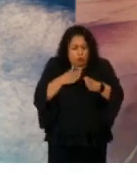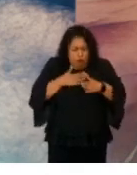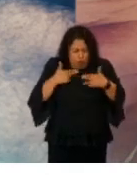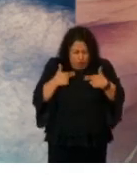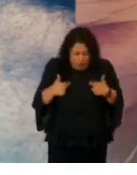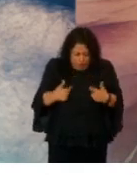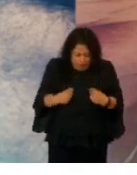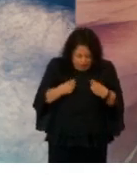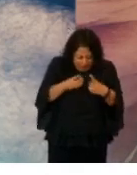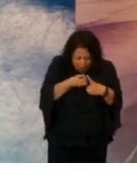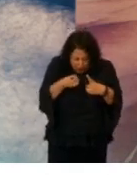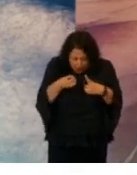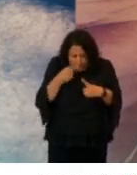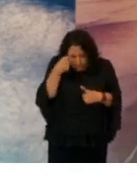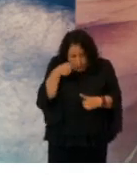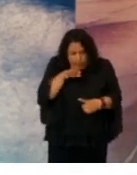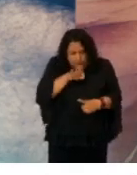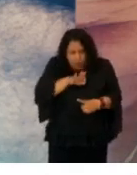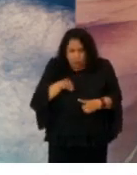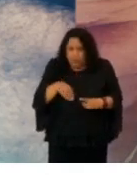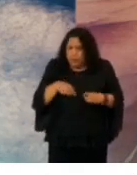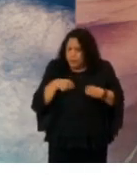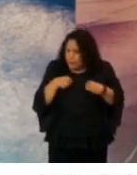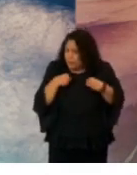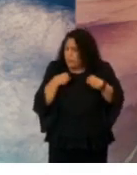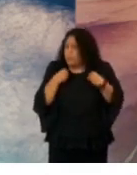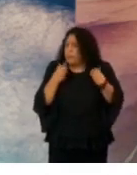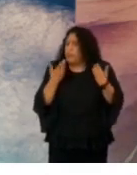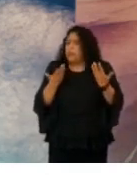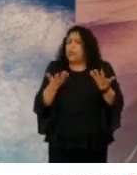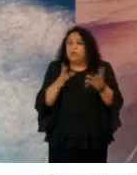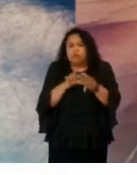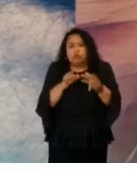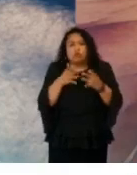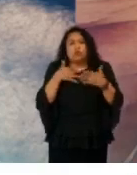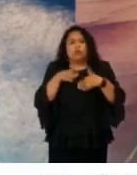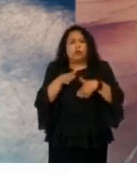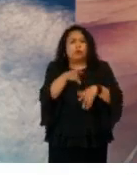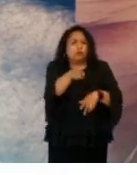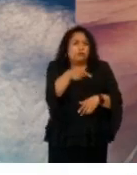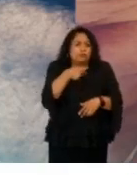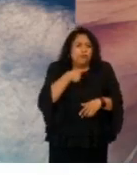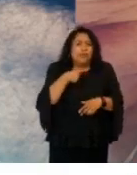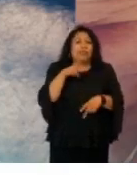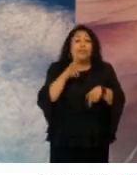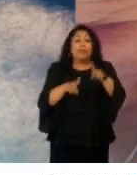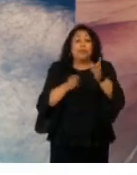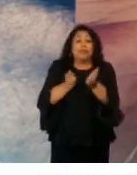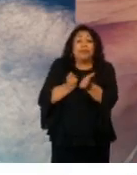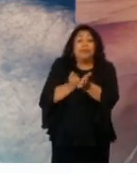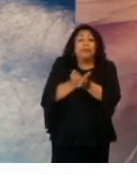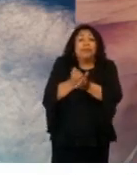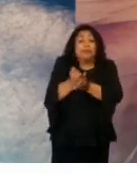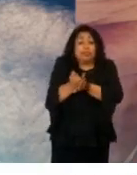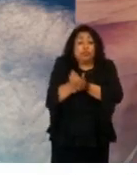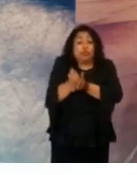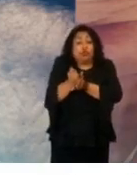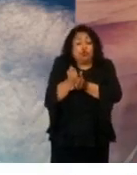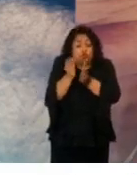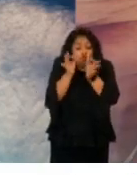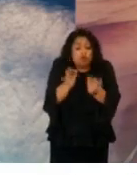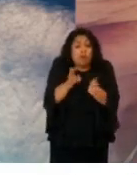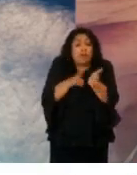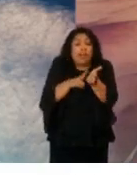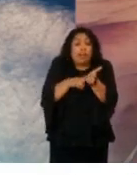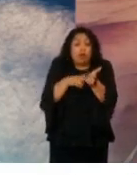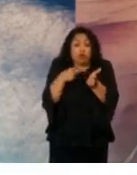la vida para poder no vivir hablando de su vida y la mía? Es de acuerdo a la decisión ética que toma esa sociedad.